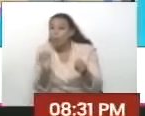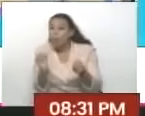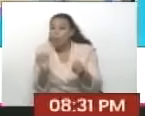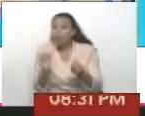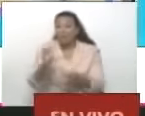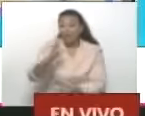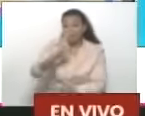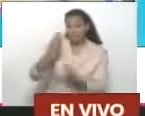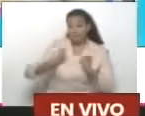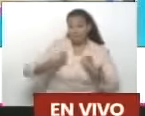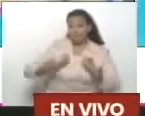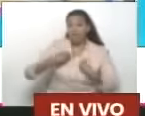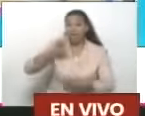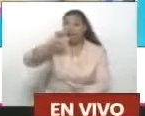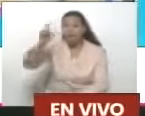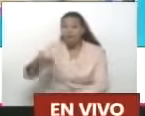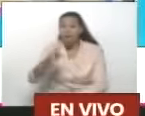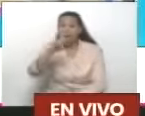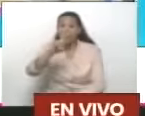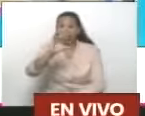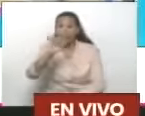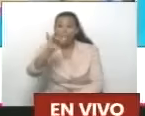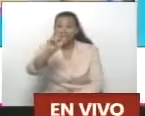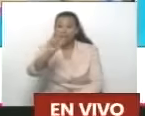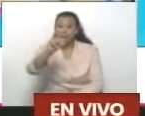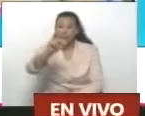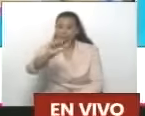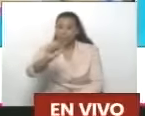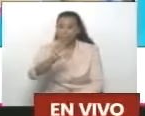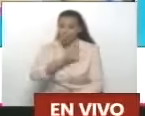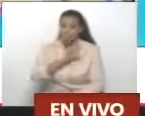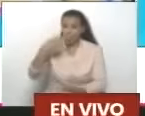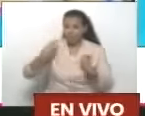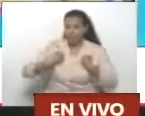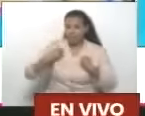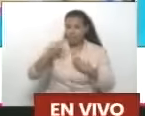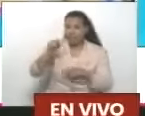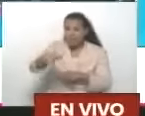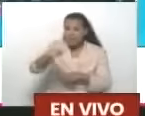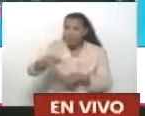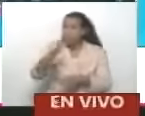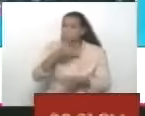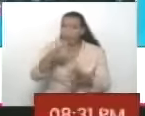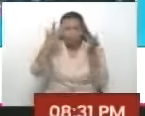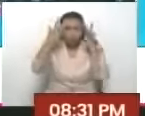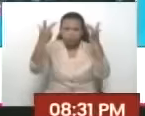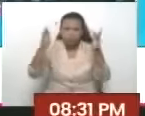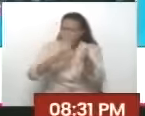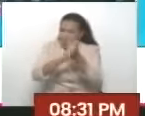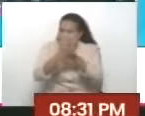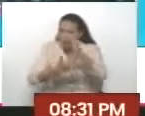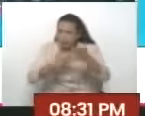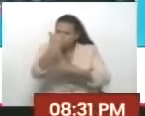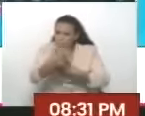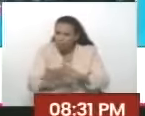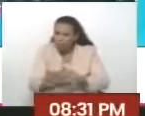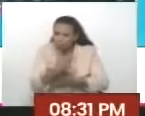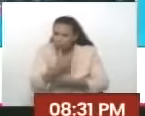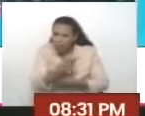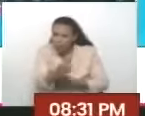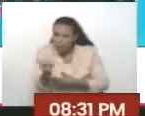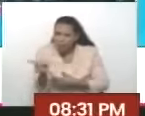guayanesa, los trabajadores y trabajadoras de Guayana, no tienen capacidad para terminar ese puente?